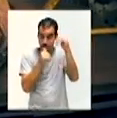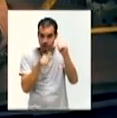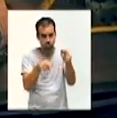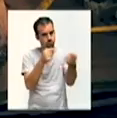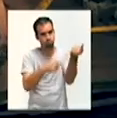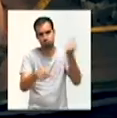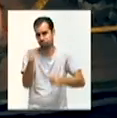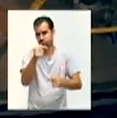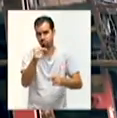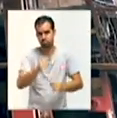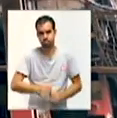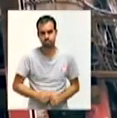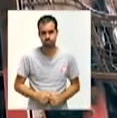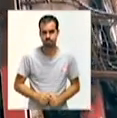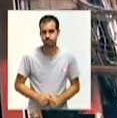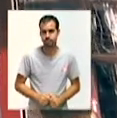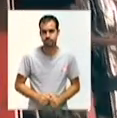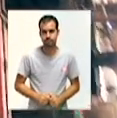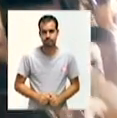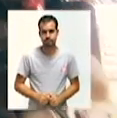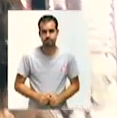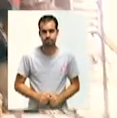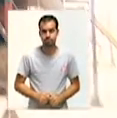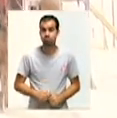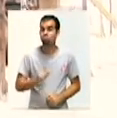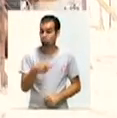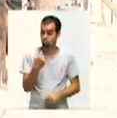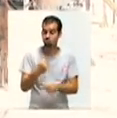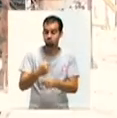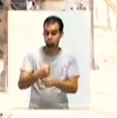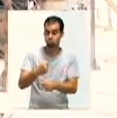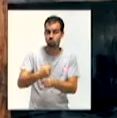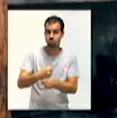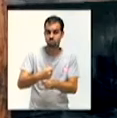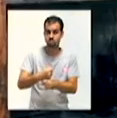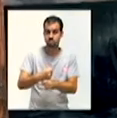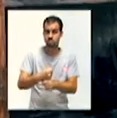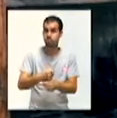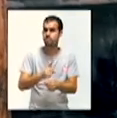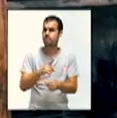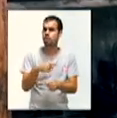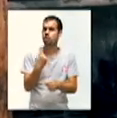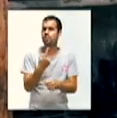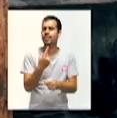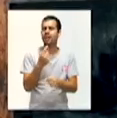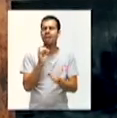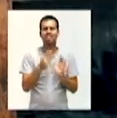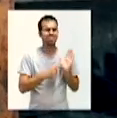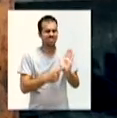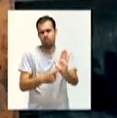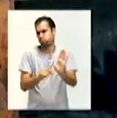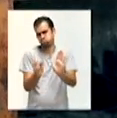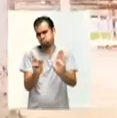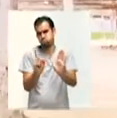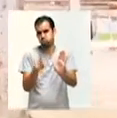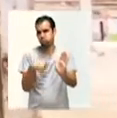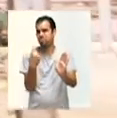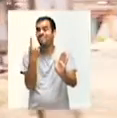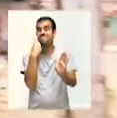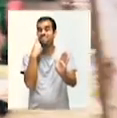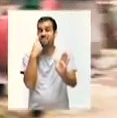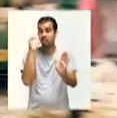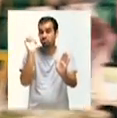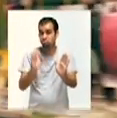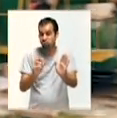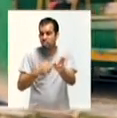cada puesto que nos encontremos. Esa es nuestra labor. Hoy tenemos que, no podemos decir demostrar, sino tenemos que ver que la dirección histórica